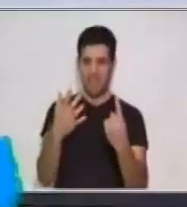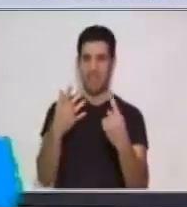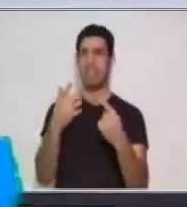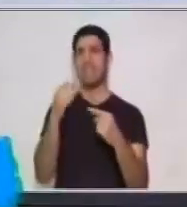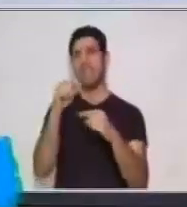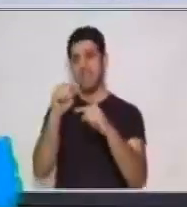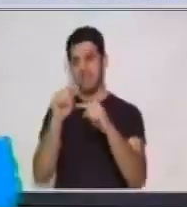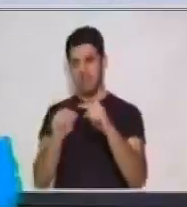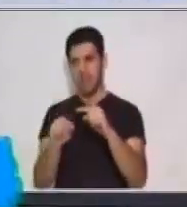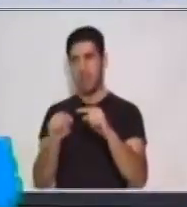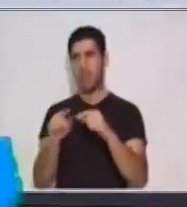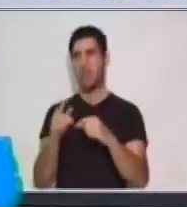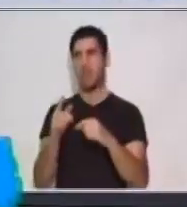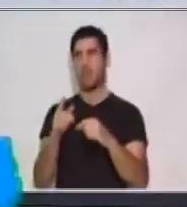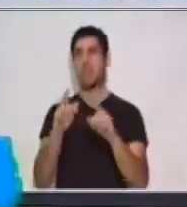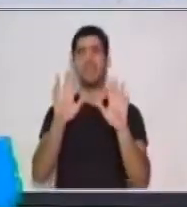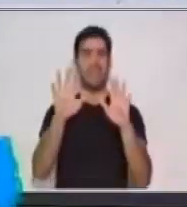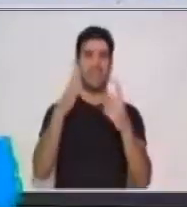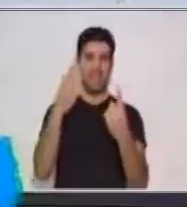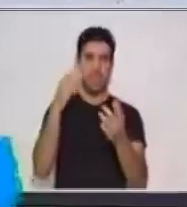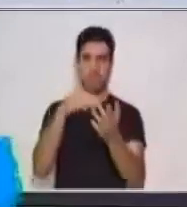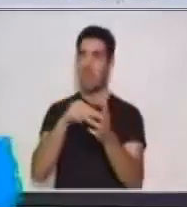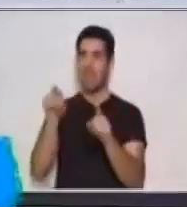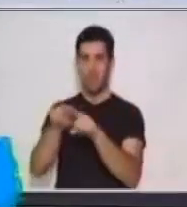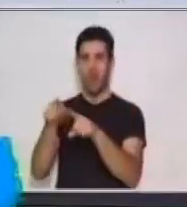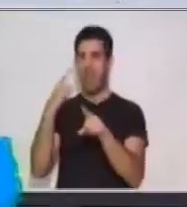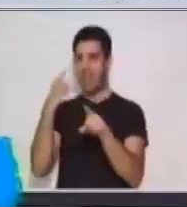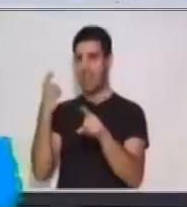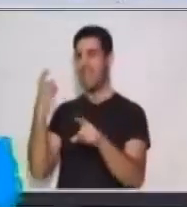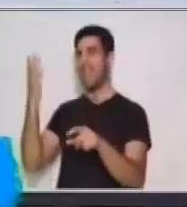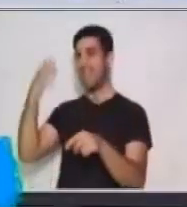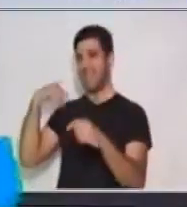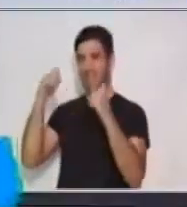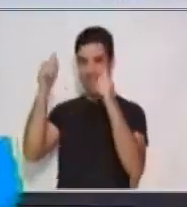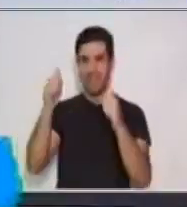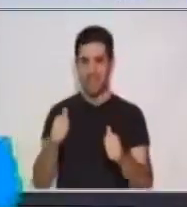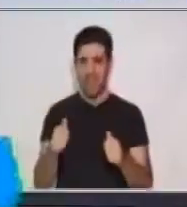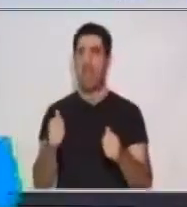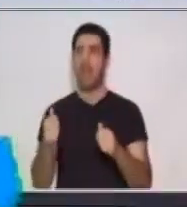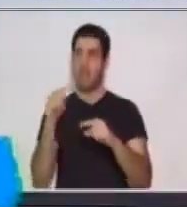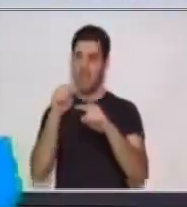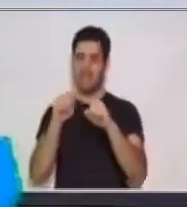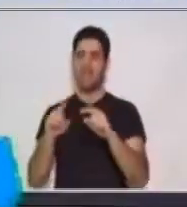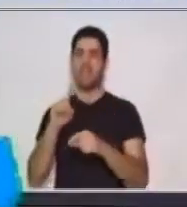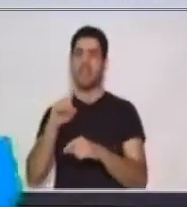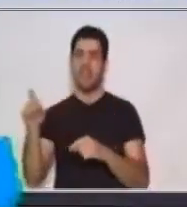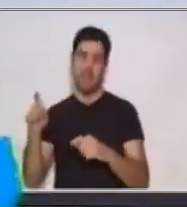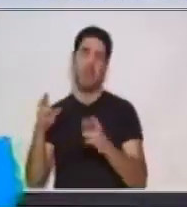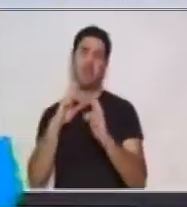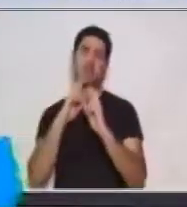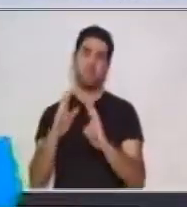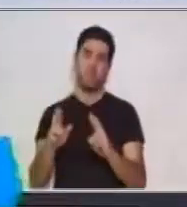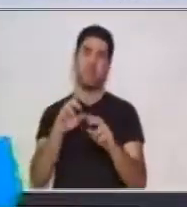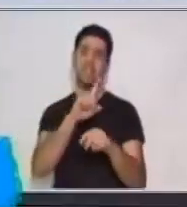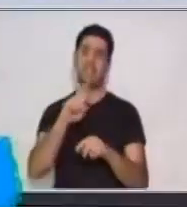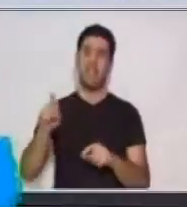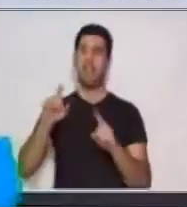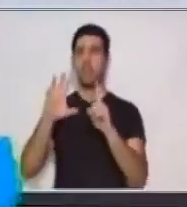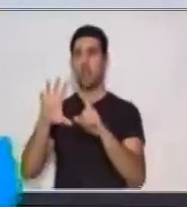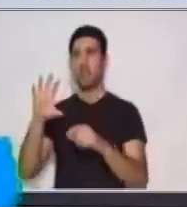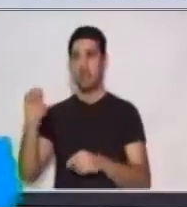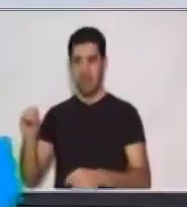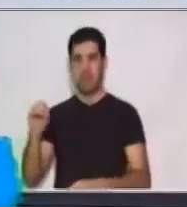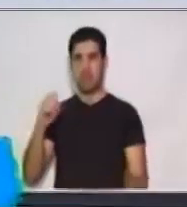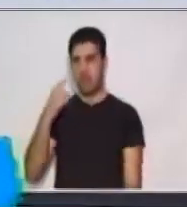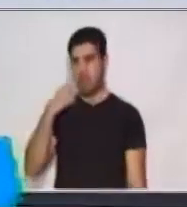quedan entonces 16.000 dividido 100, me va a dar lo mismo, me va a dar